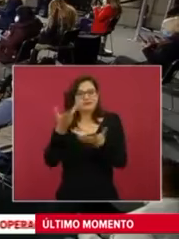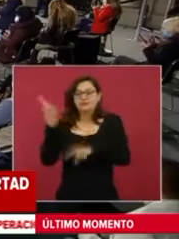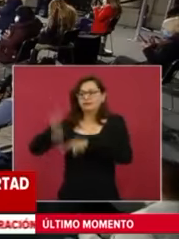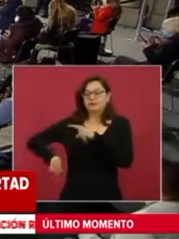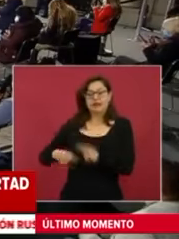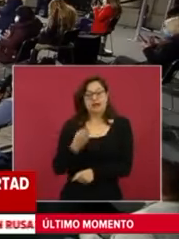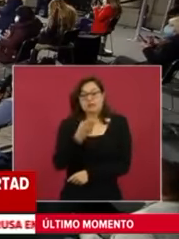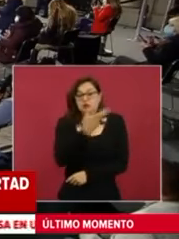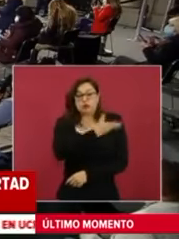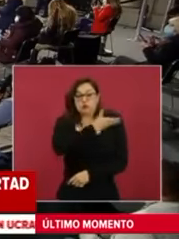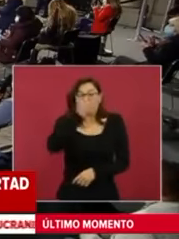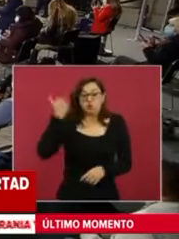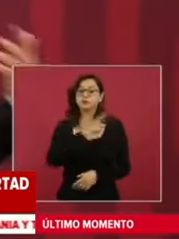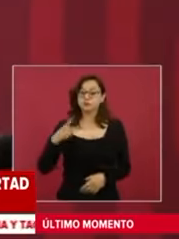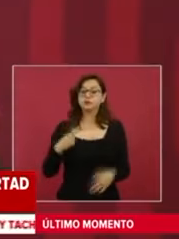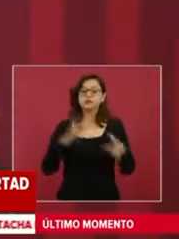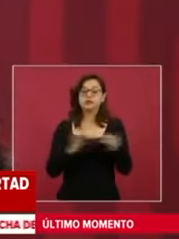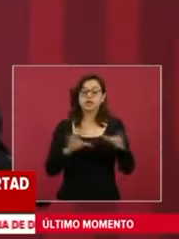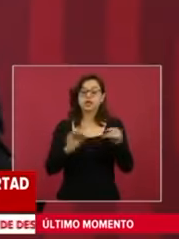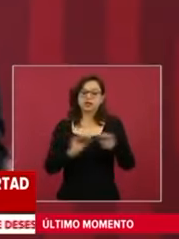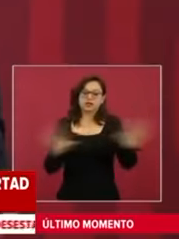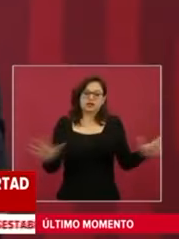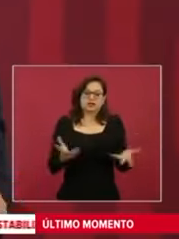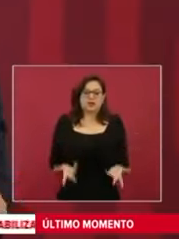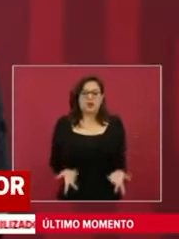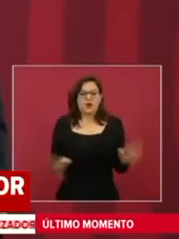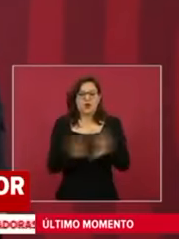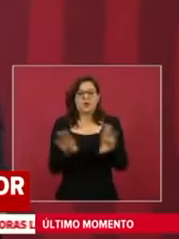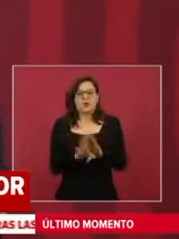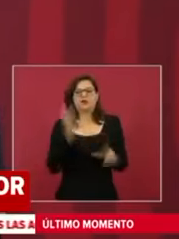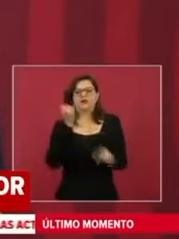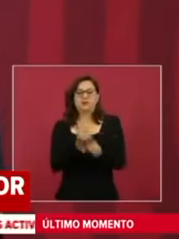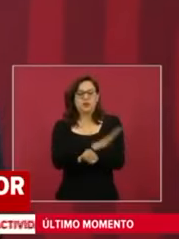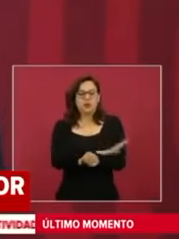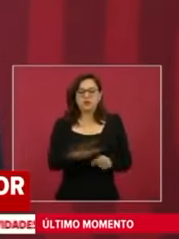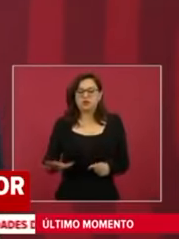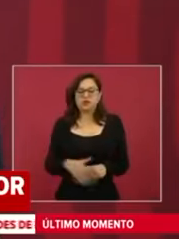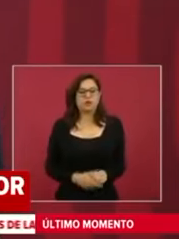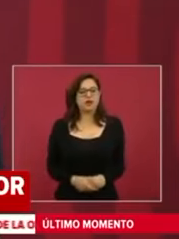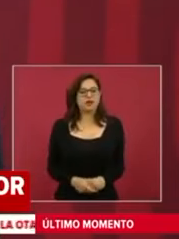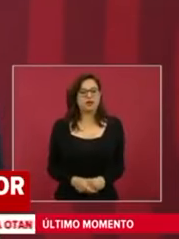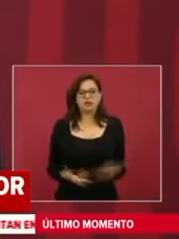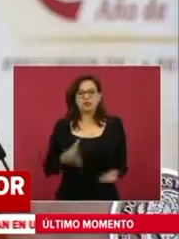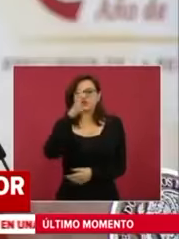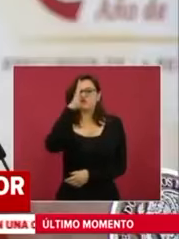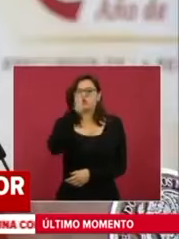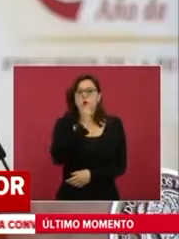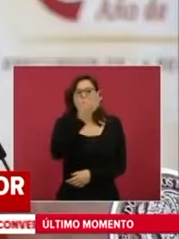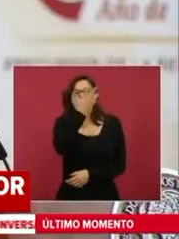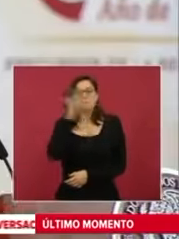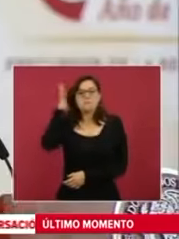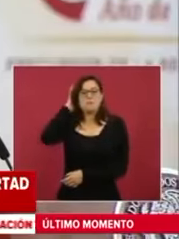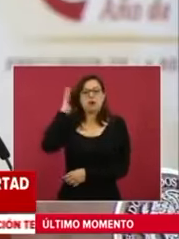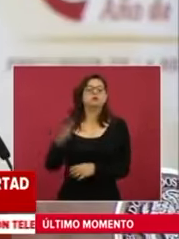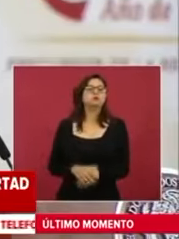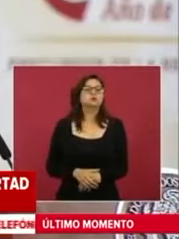eso, porque no puede haber un doble discurso, una doble moral. No podemos estar hablando